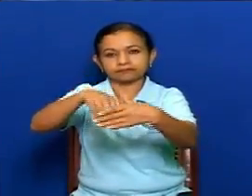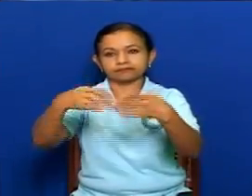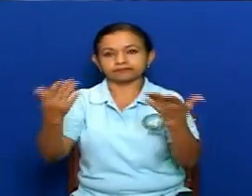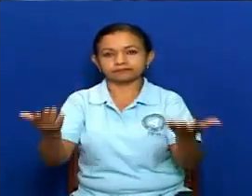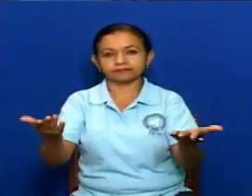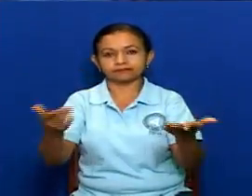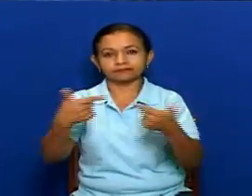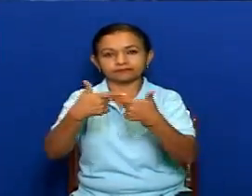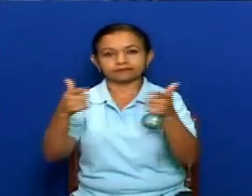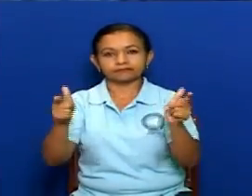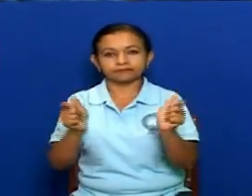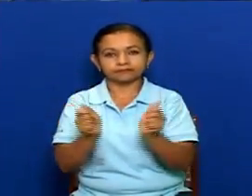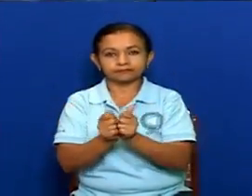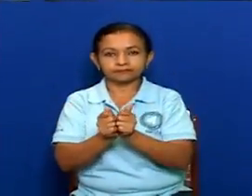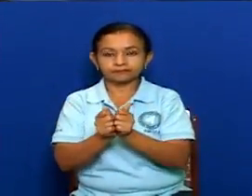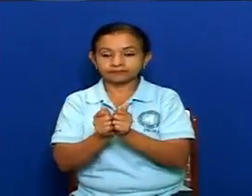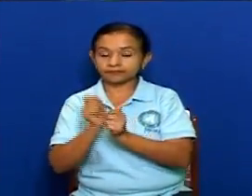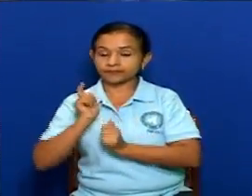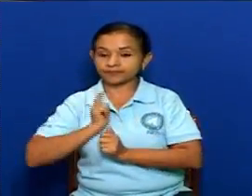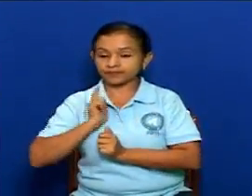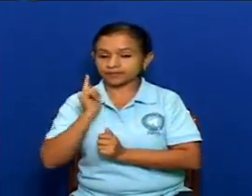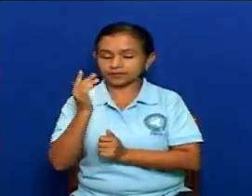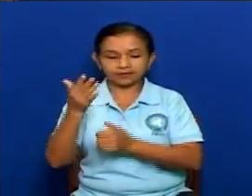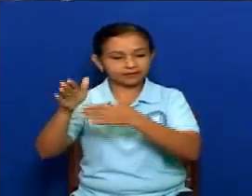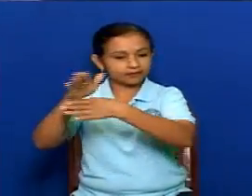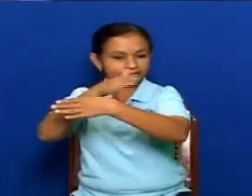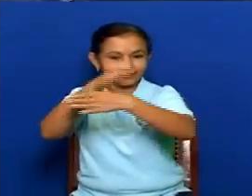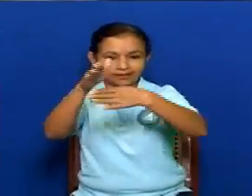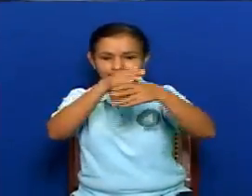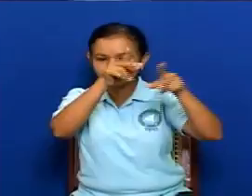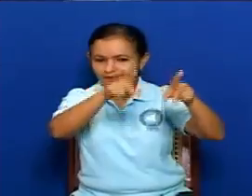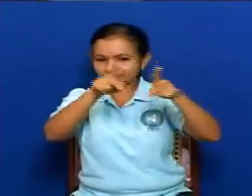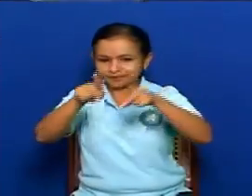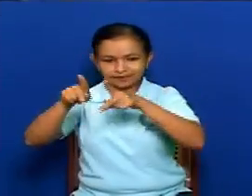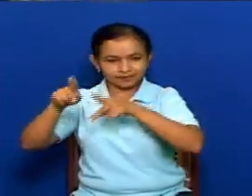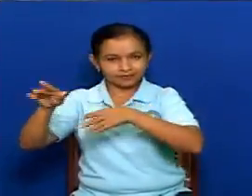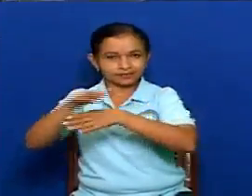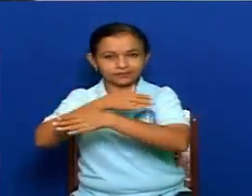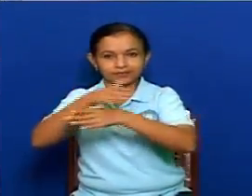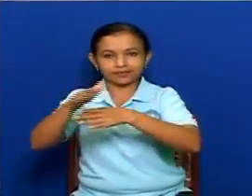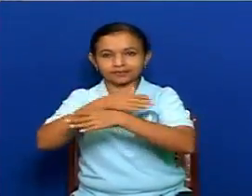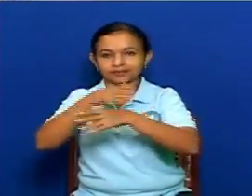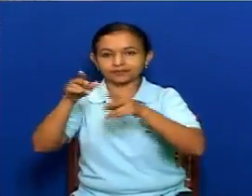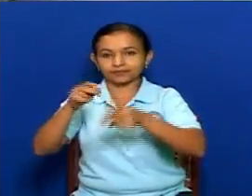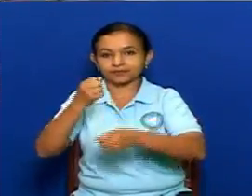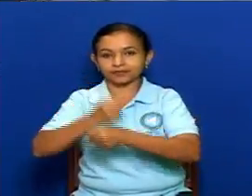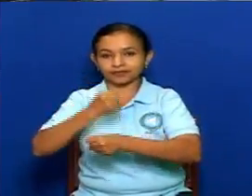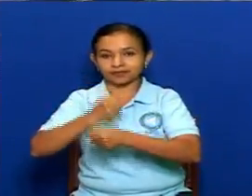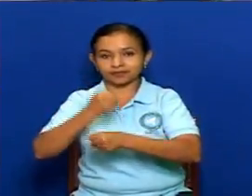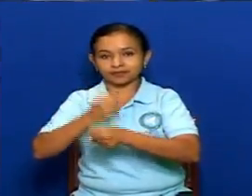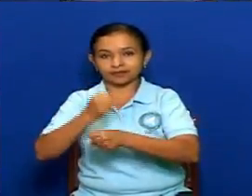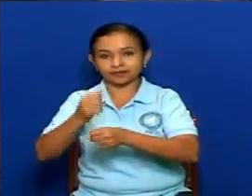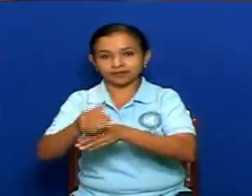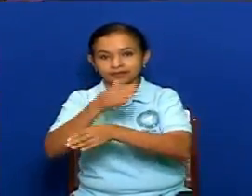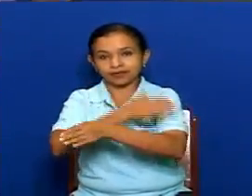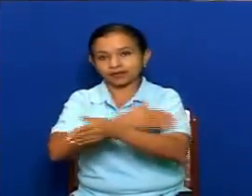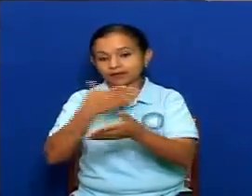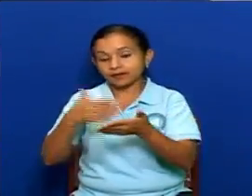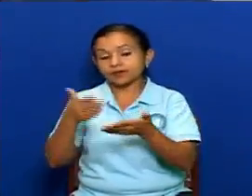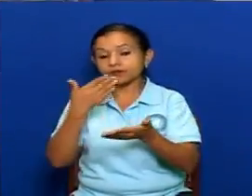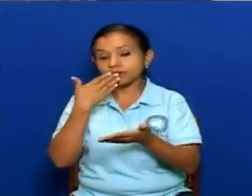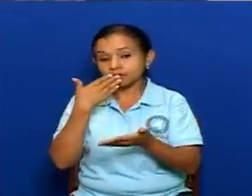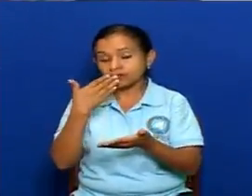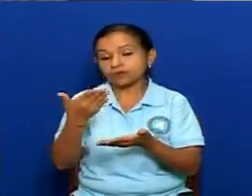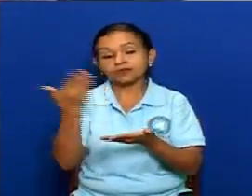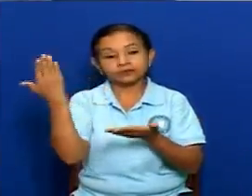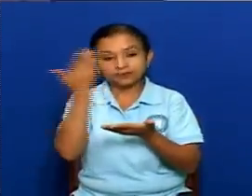en este grupo, en este cemento, tenemos de todo, pues, nuestros colaboradores que han tenido esta facilidad, esta oportunidad de